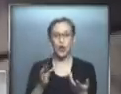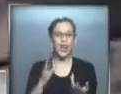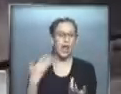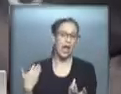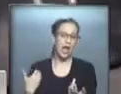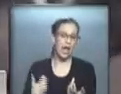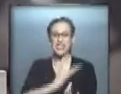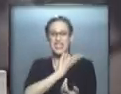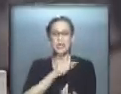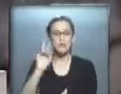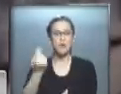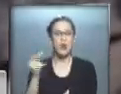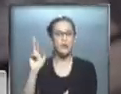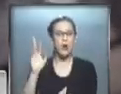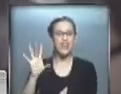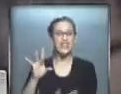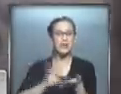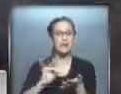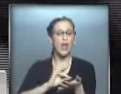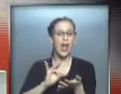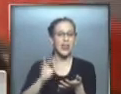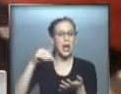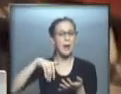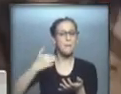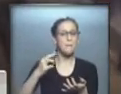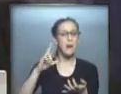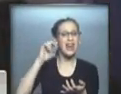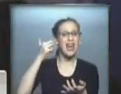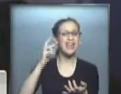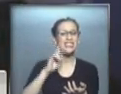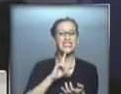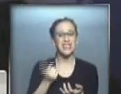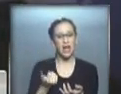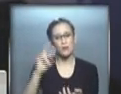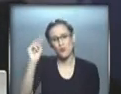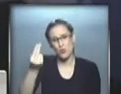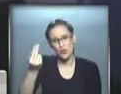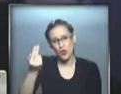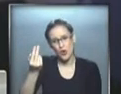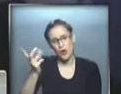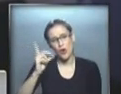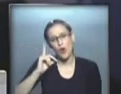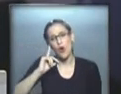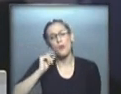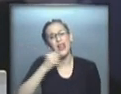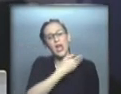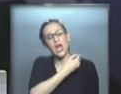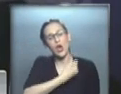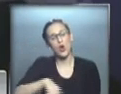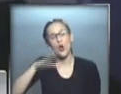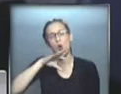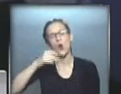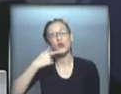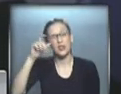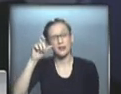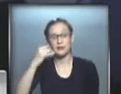murió la diputada nacional margarita ferrá de bartol y el gobernador josé luís gioja fue intervenido quirúrgicamente